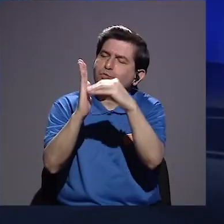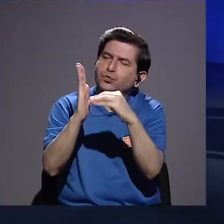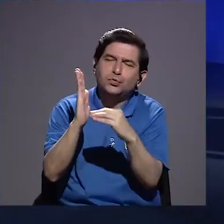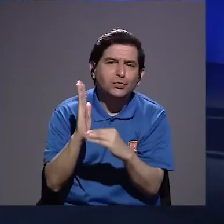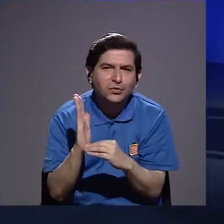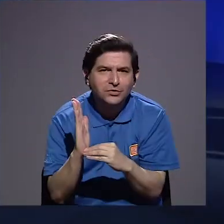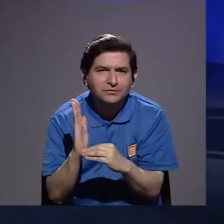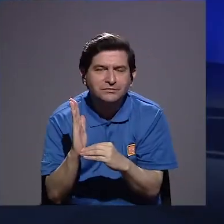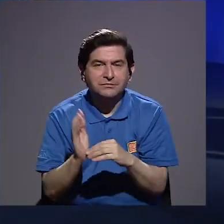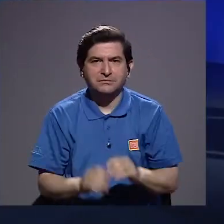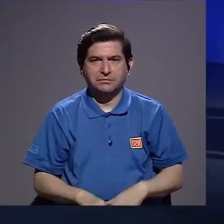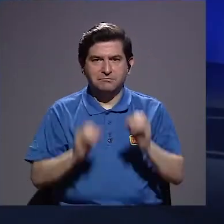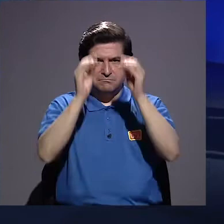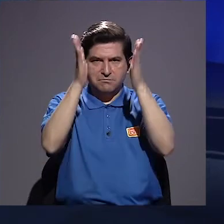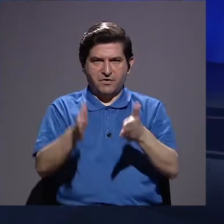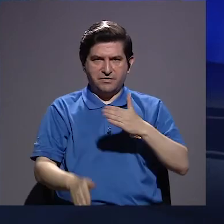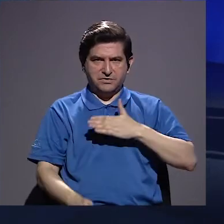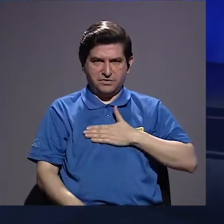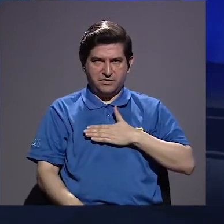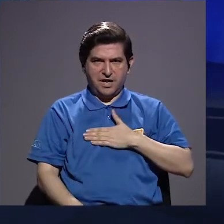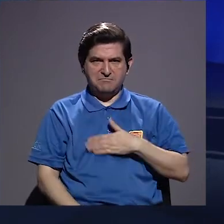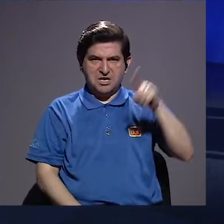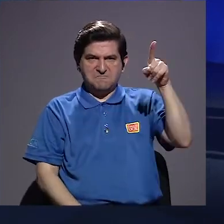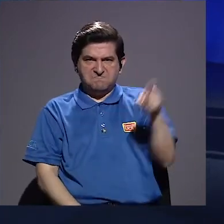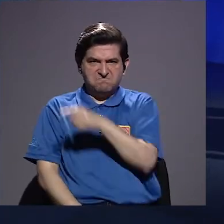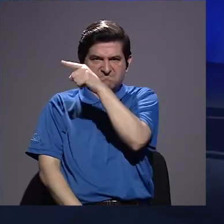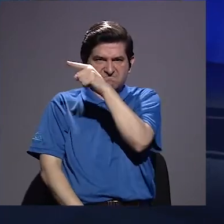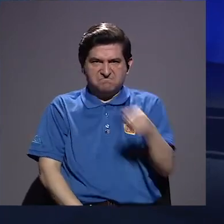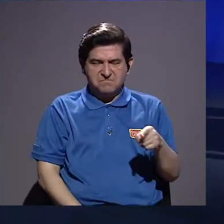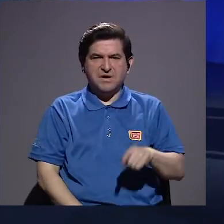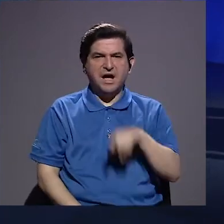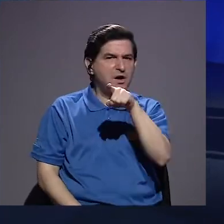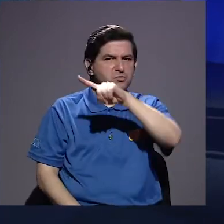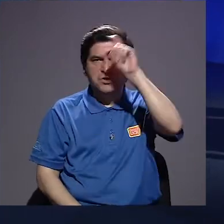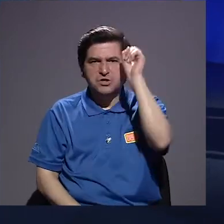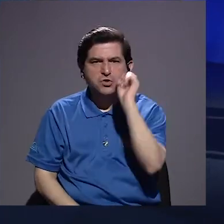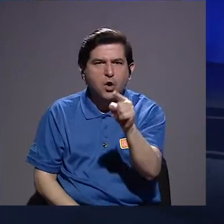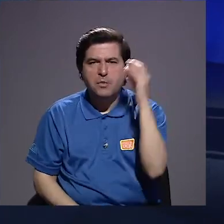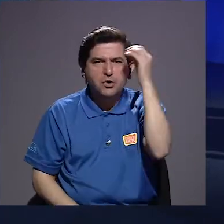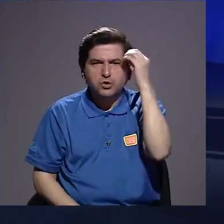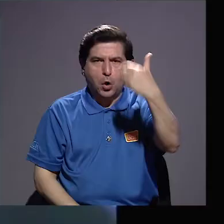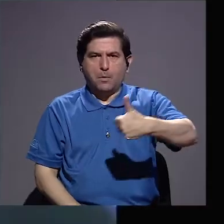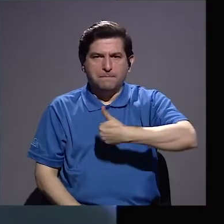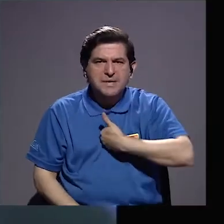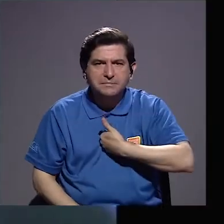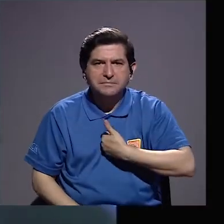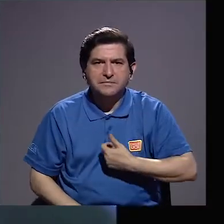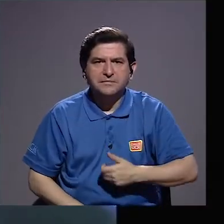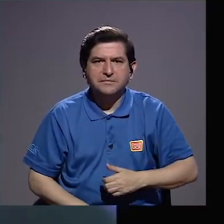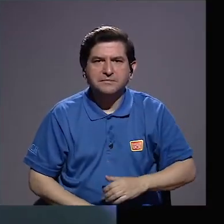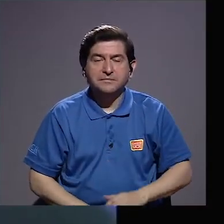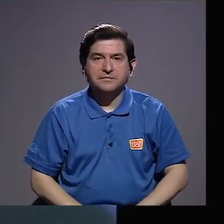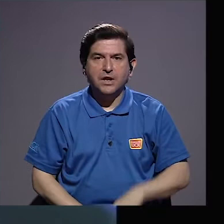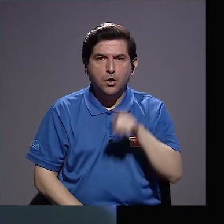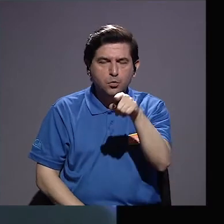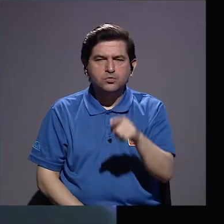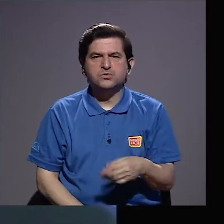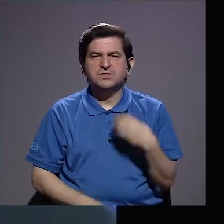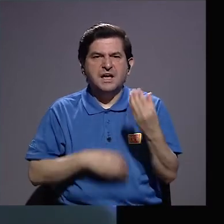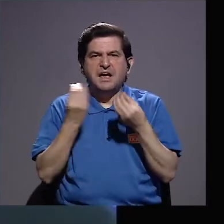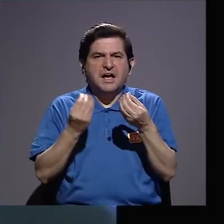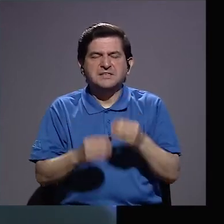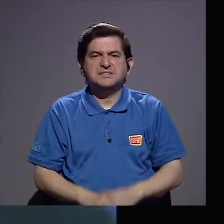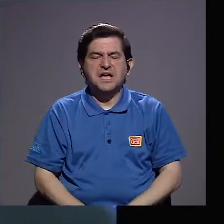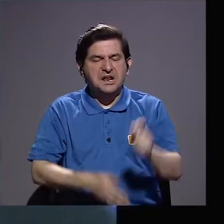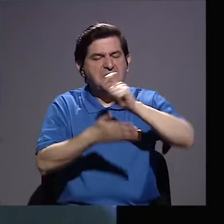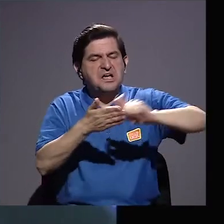razones. Y el profesor me puso así una X y me dijo, nadie le preguntó su opinión. Usted